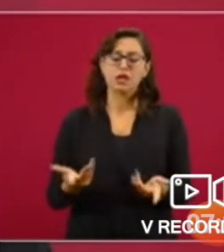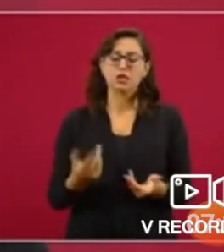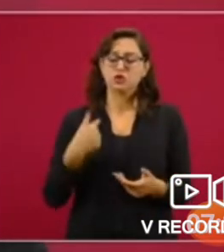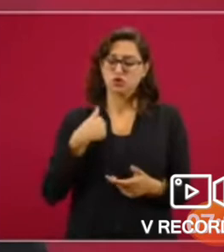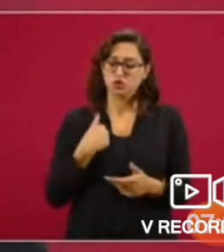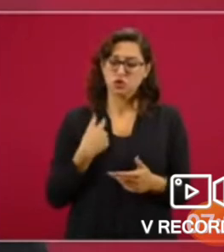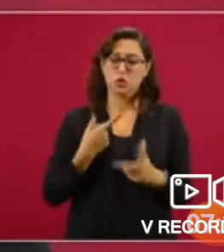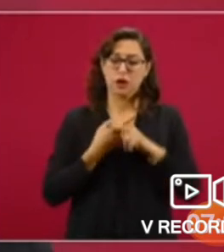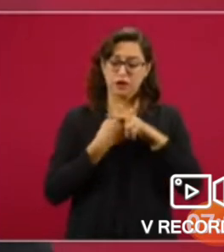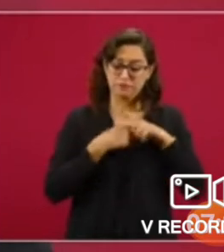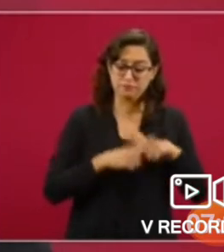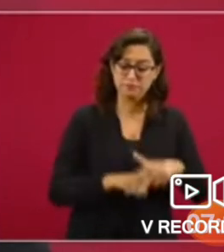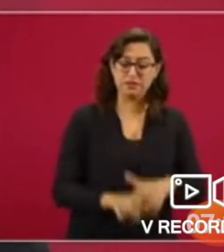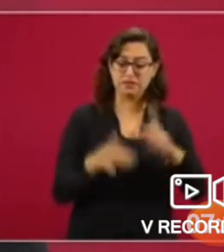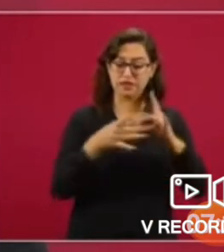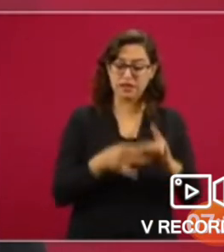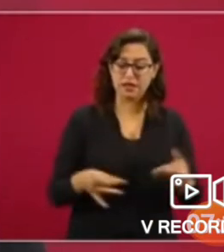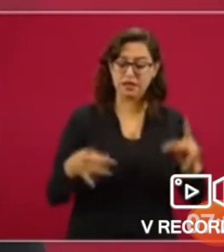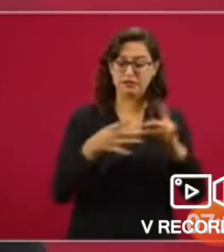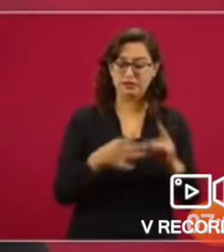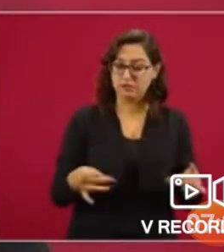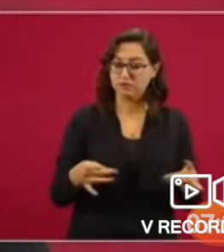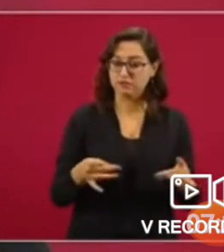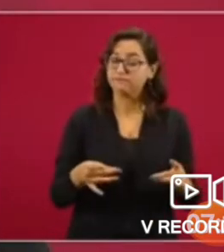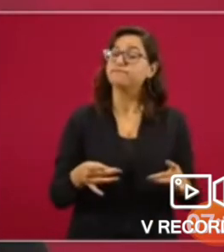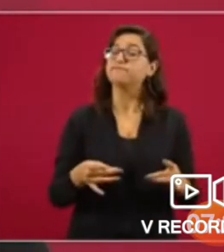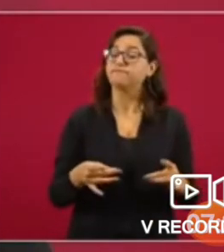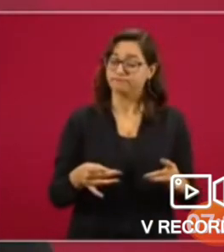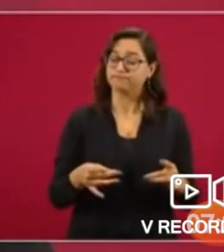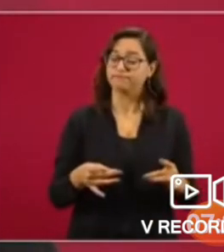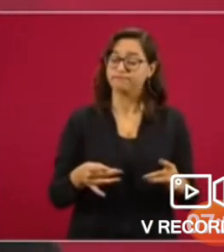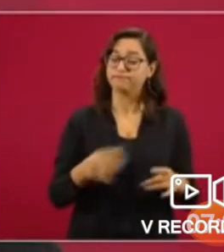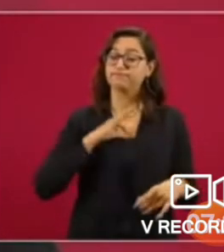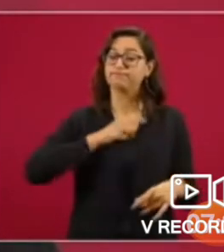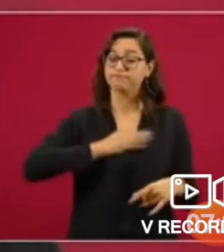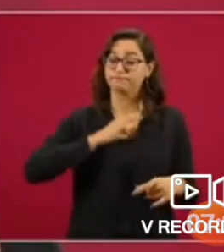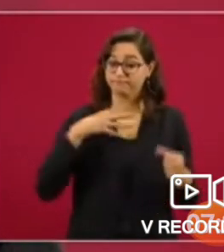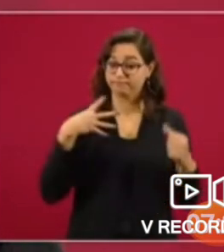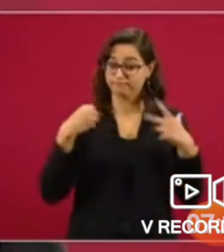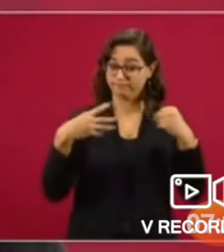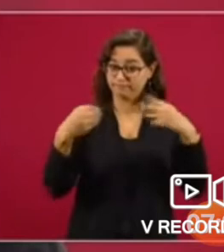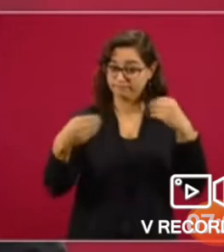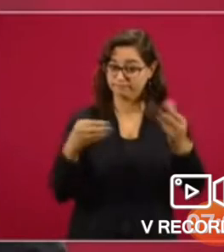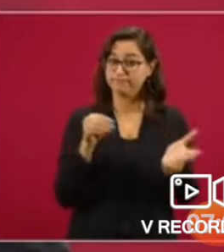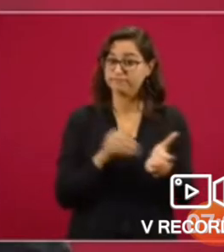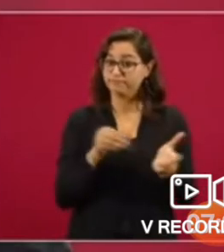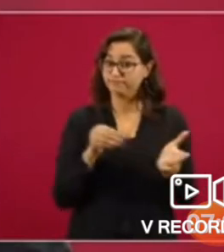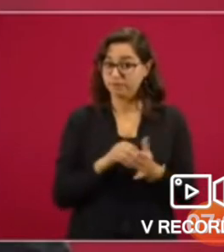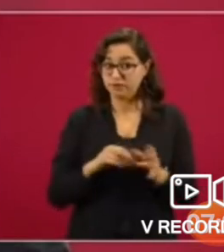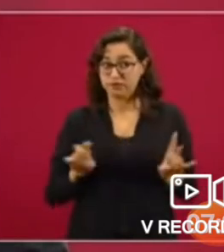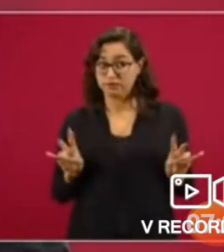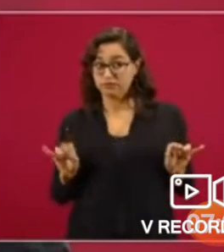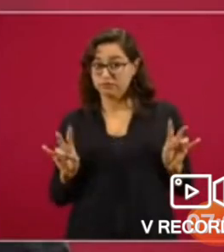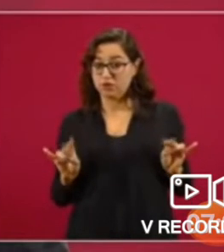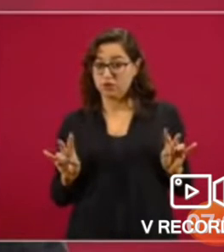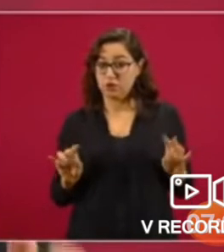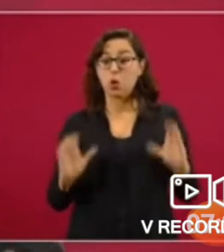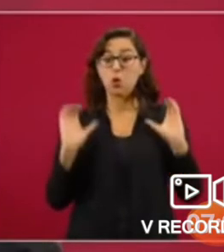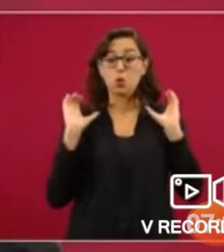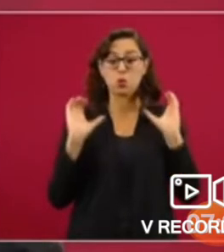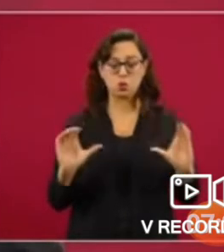las presentaciones, la epidemia sigue activa y es importante que no bajemos la guardia, que no reduzcamos